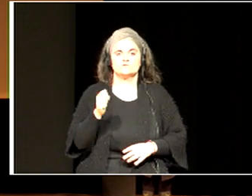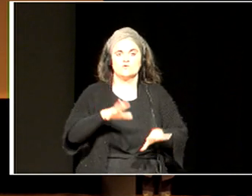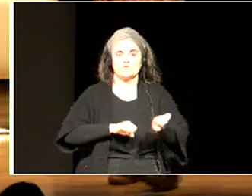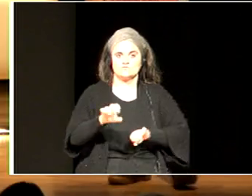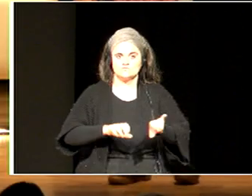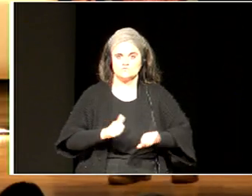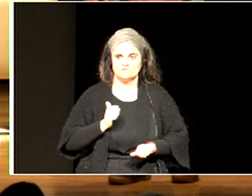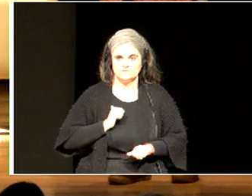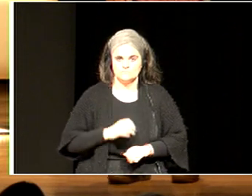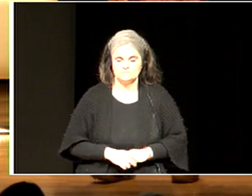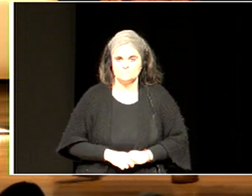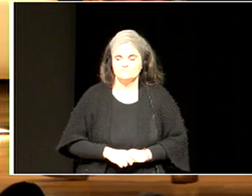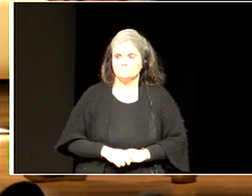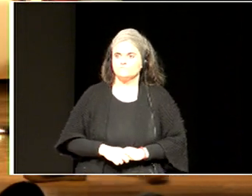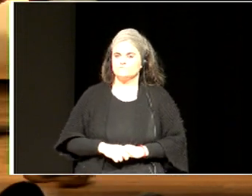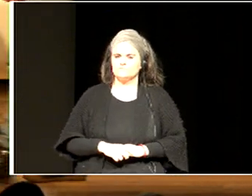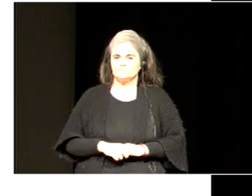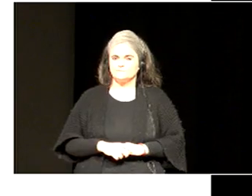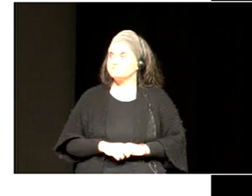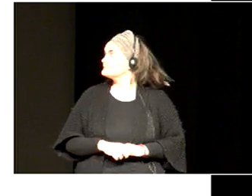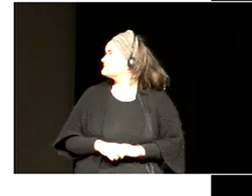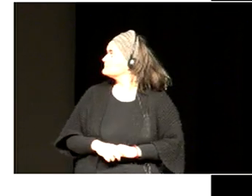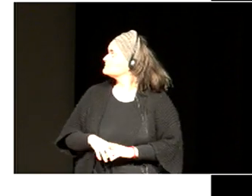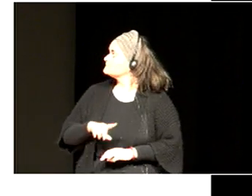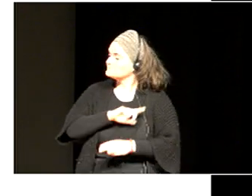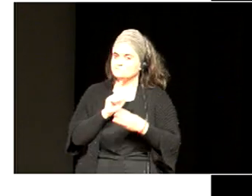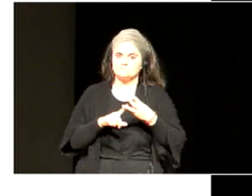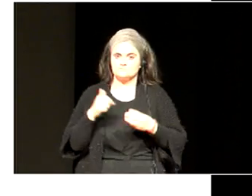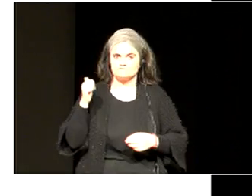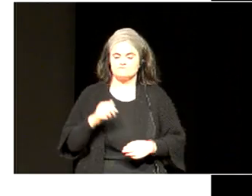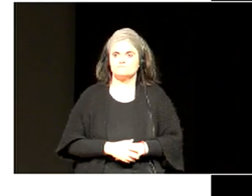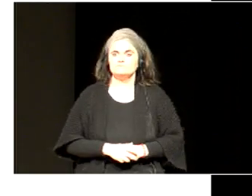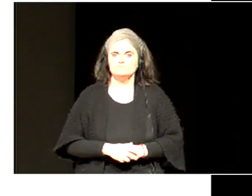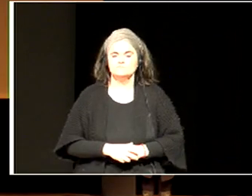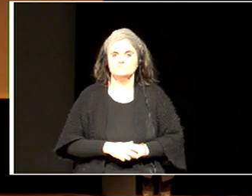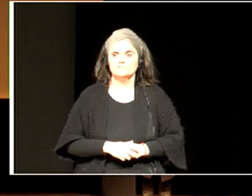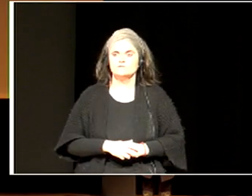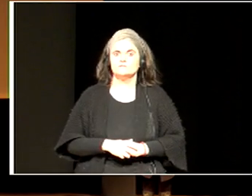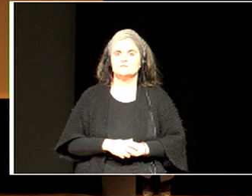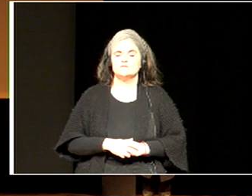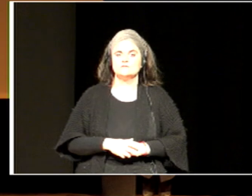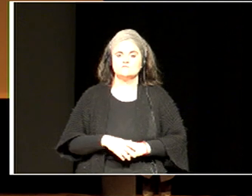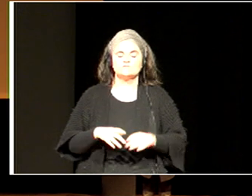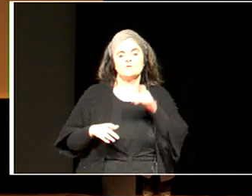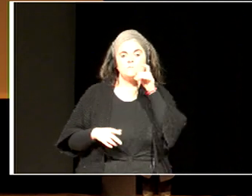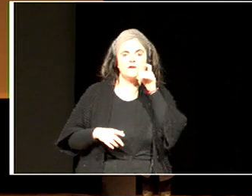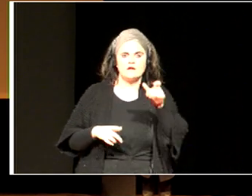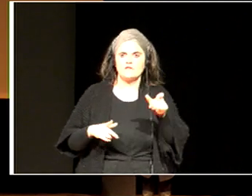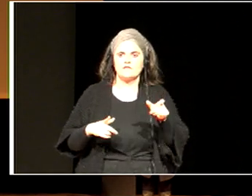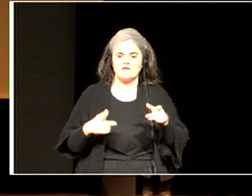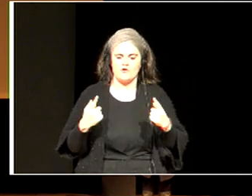vacíos léxicos qué palabra hay para cuando una mujer hace una gesta heróica